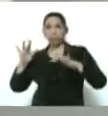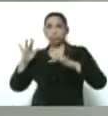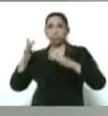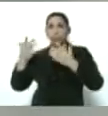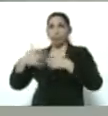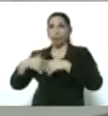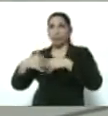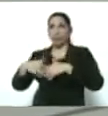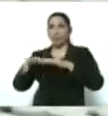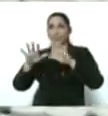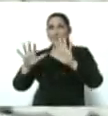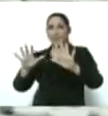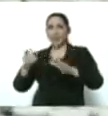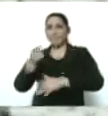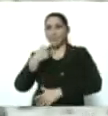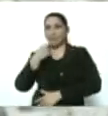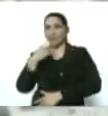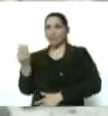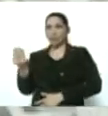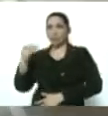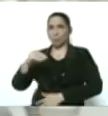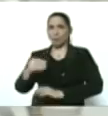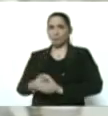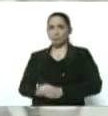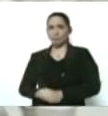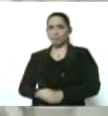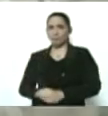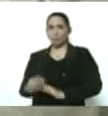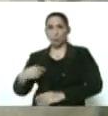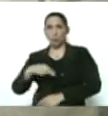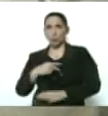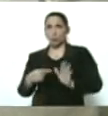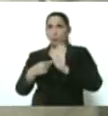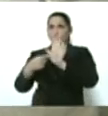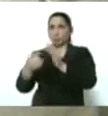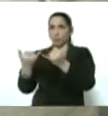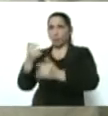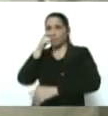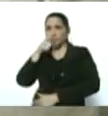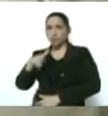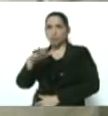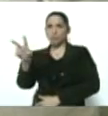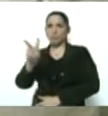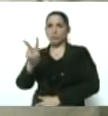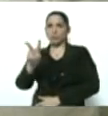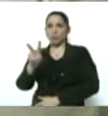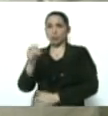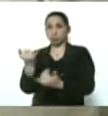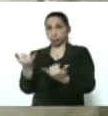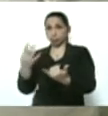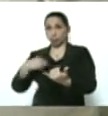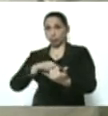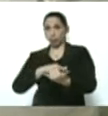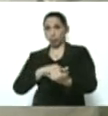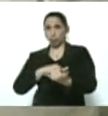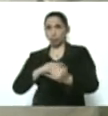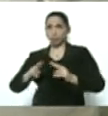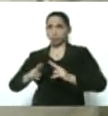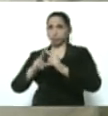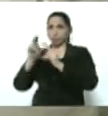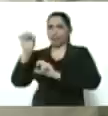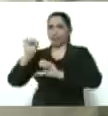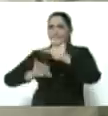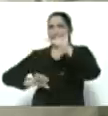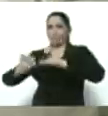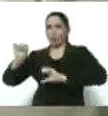10 medicamentos adicionales al que vamos a mostrar en este momento al pueblo venezolano. En este momento nos encontramos en el laboratorio de